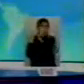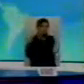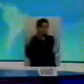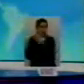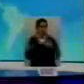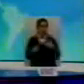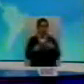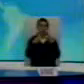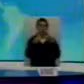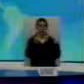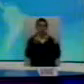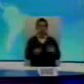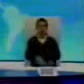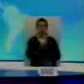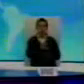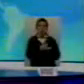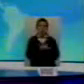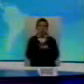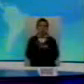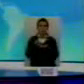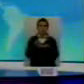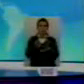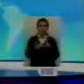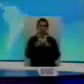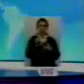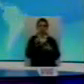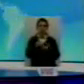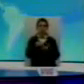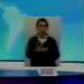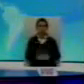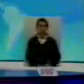empresarios privados inviertan el 50% de ese monto.